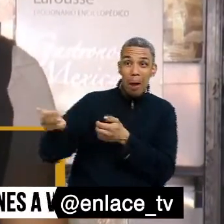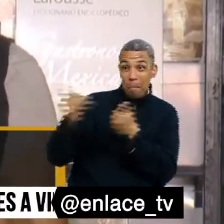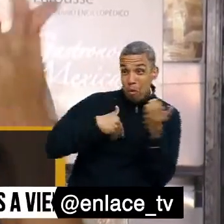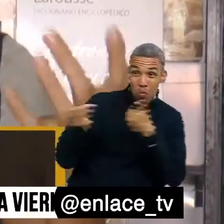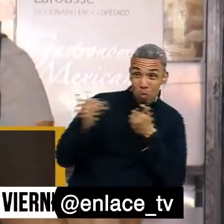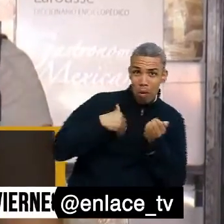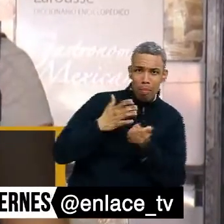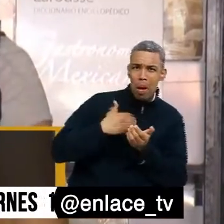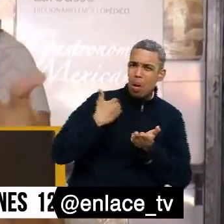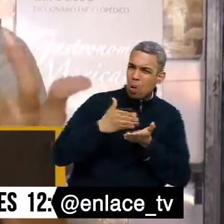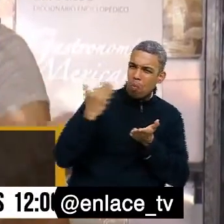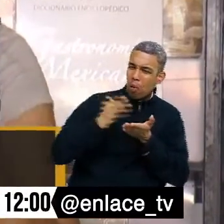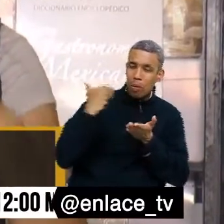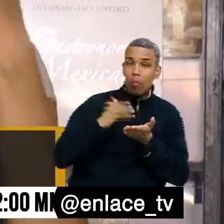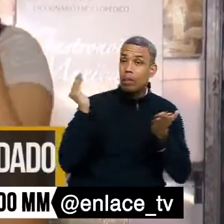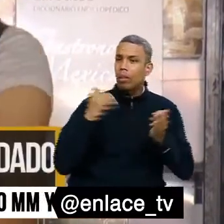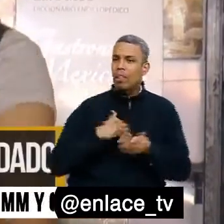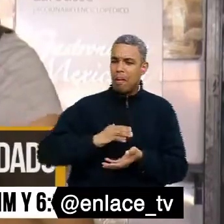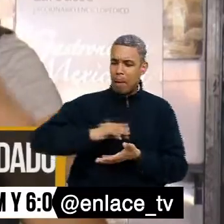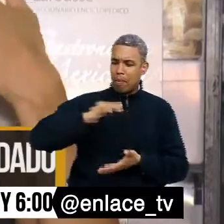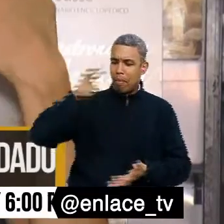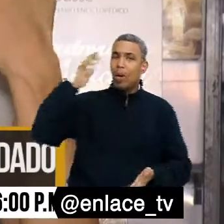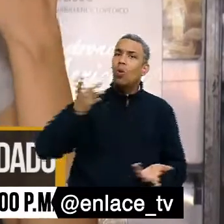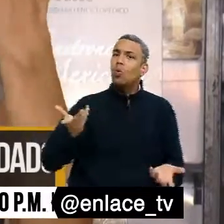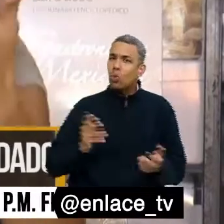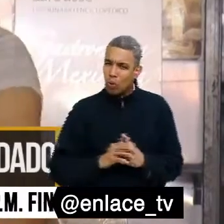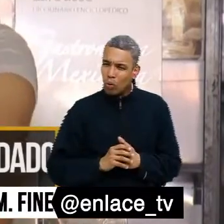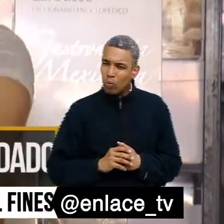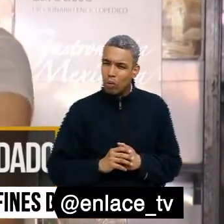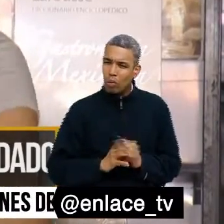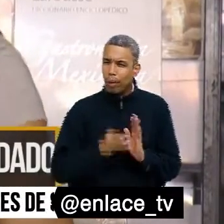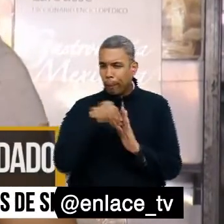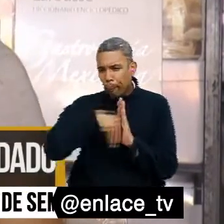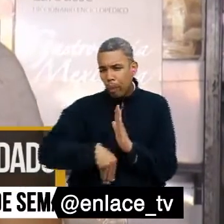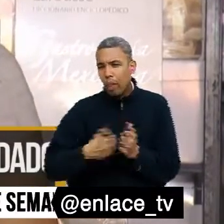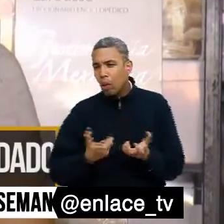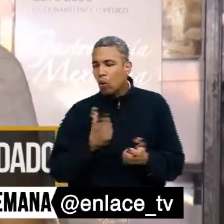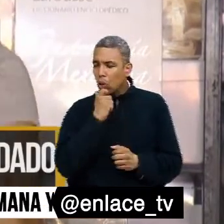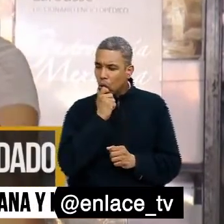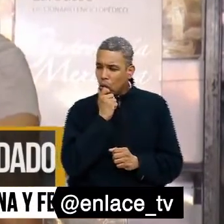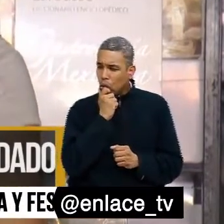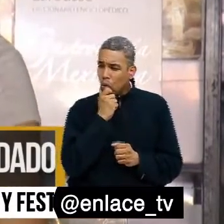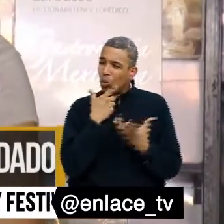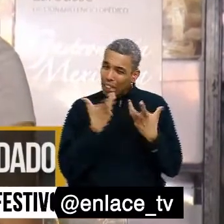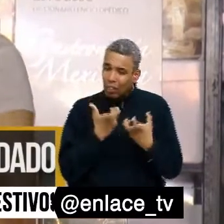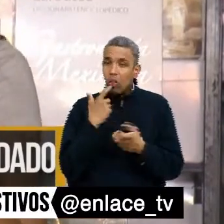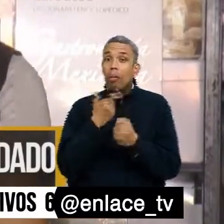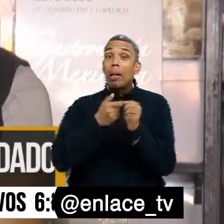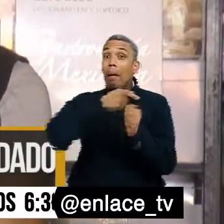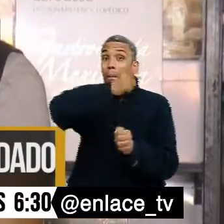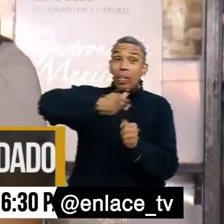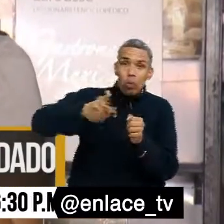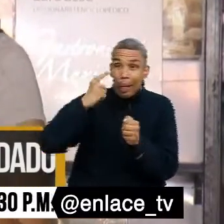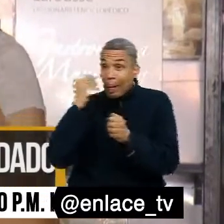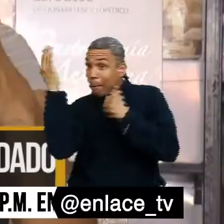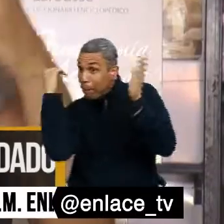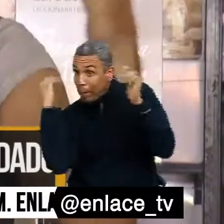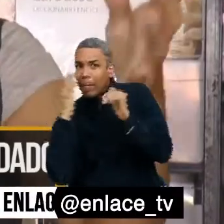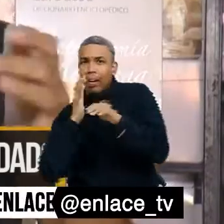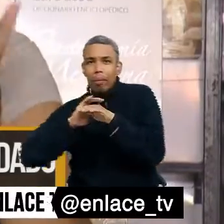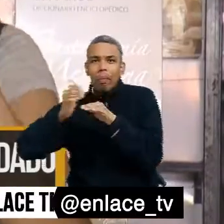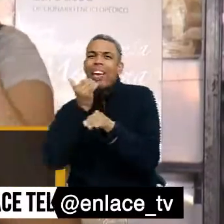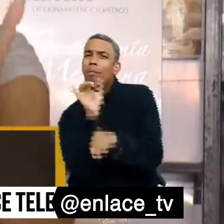también. Cuando tú llegas a algún sitio, ¿cómo te sientes? ¿Cómo vendes? ¿Cómo estás en ese momento con ese cliente? O sea, ¿cómo llegas a ese cliente? Porque todos somos clientes. El momento que